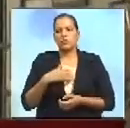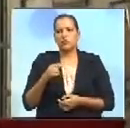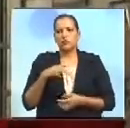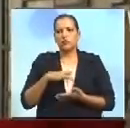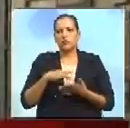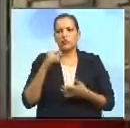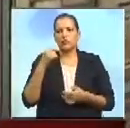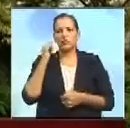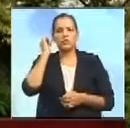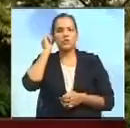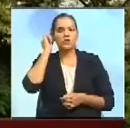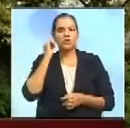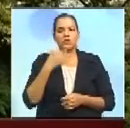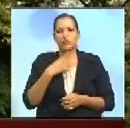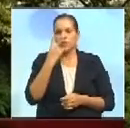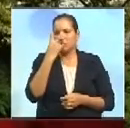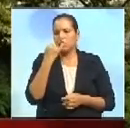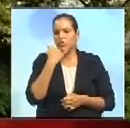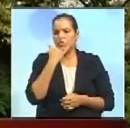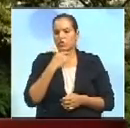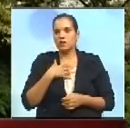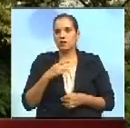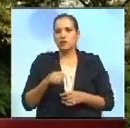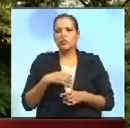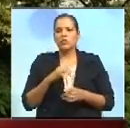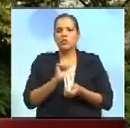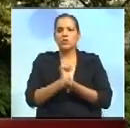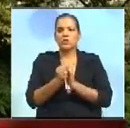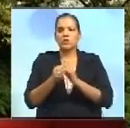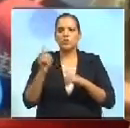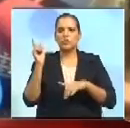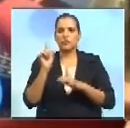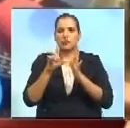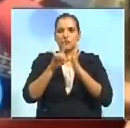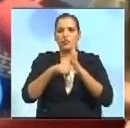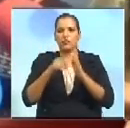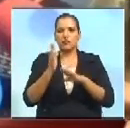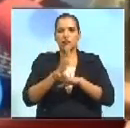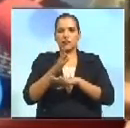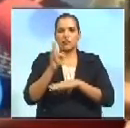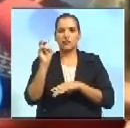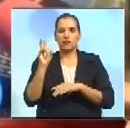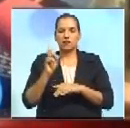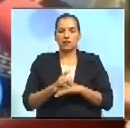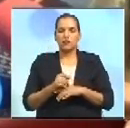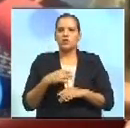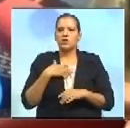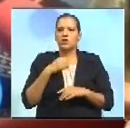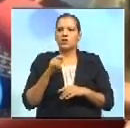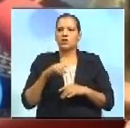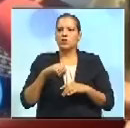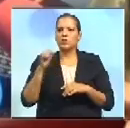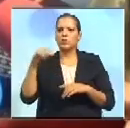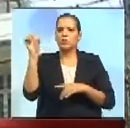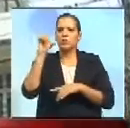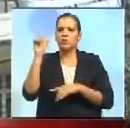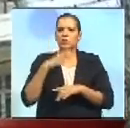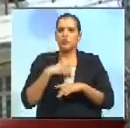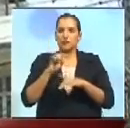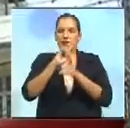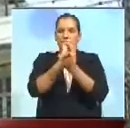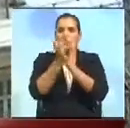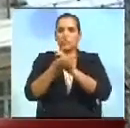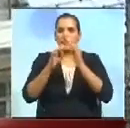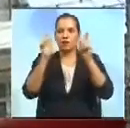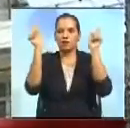señora, porque todavía iba bastante mal. La desgracia habría ocurrido cerca del mediodía de este lunes, cuando la joven intentaba colocar un tubo de cortina